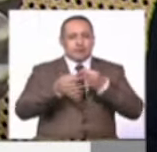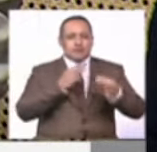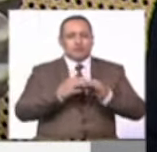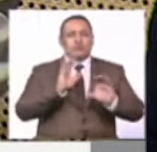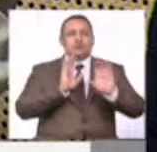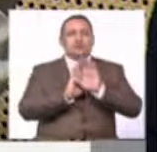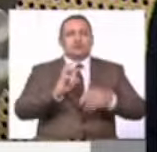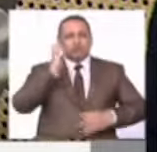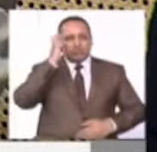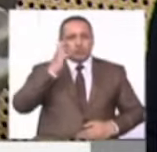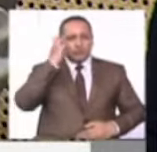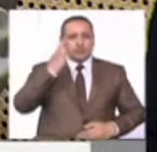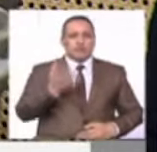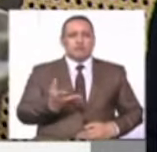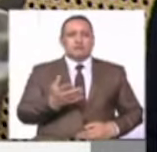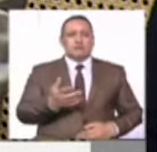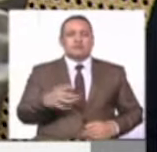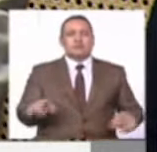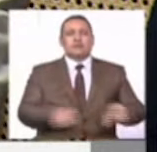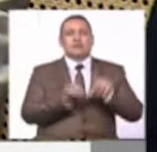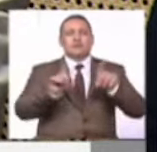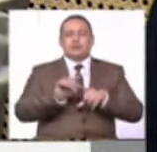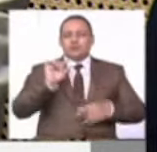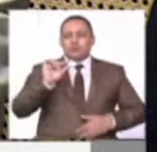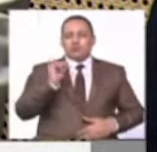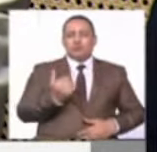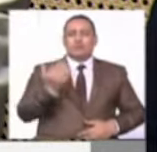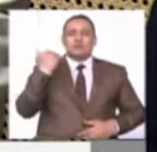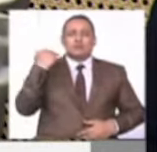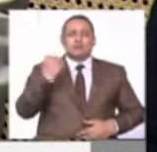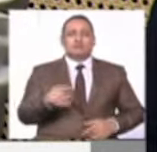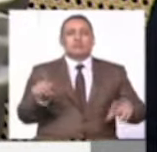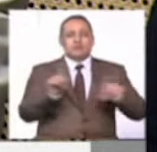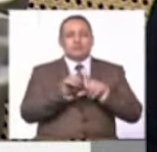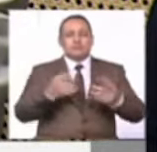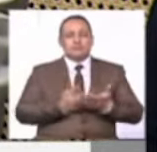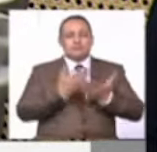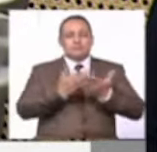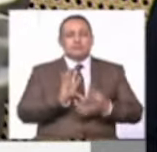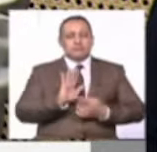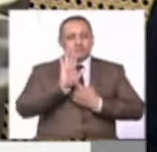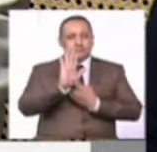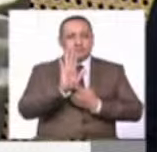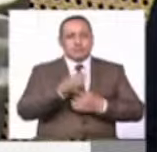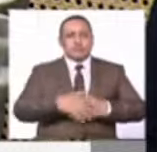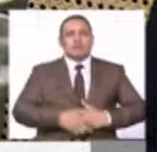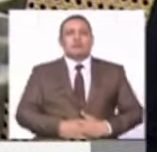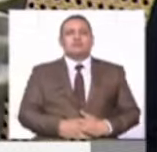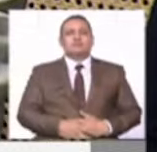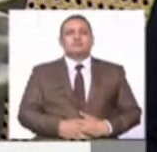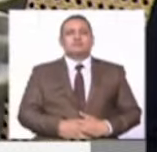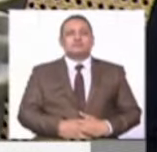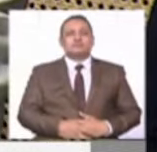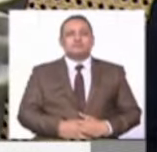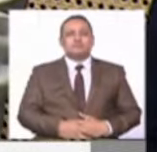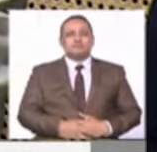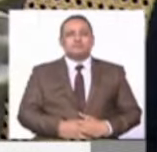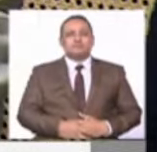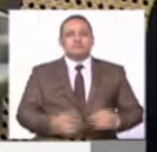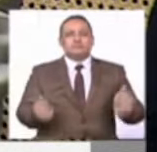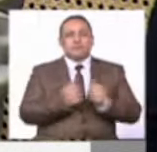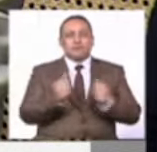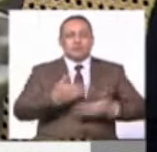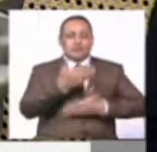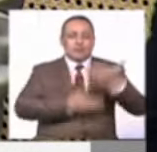la Constitución recientemente ha hecho evidente esta situación en el